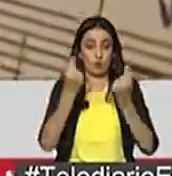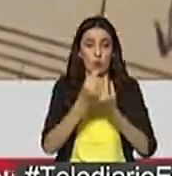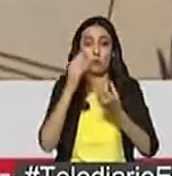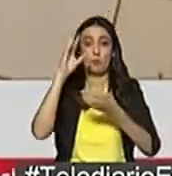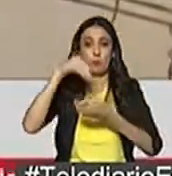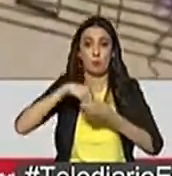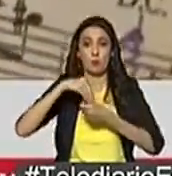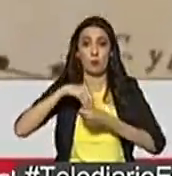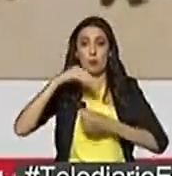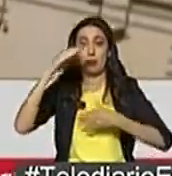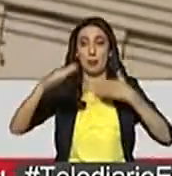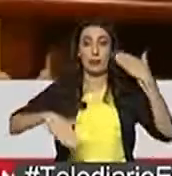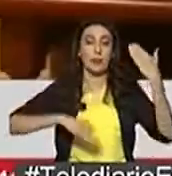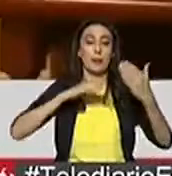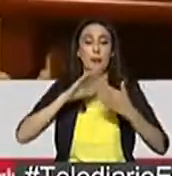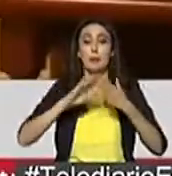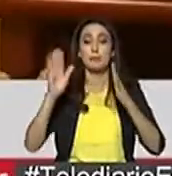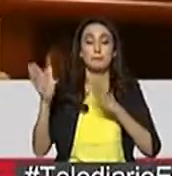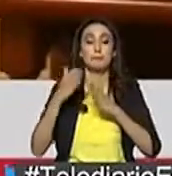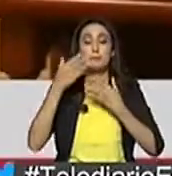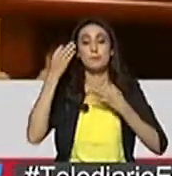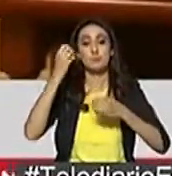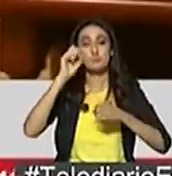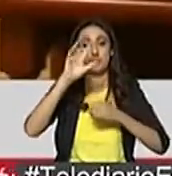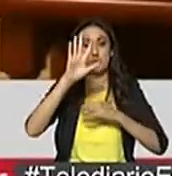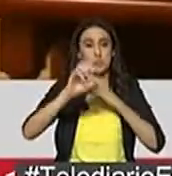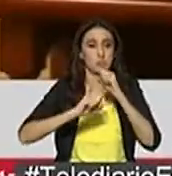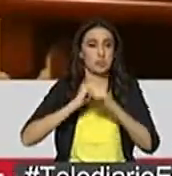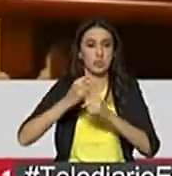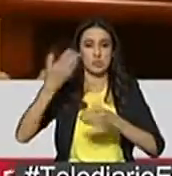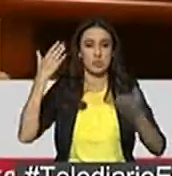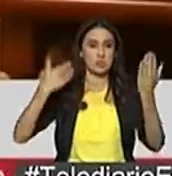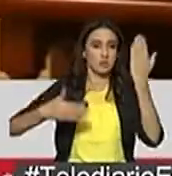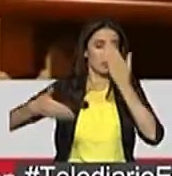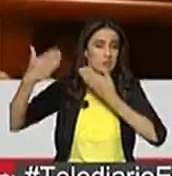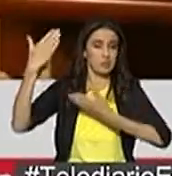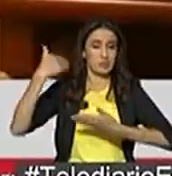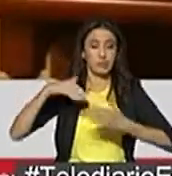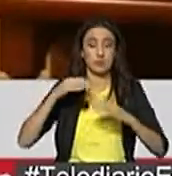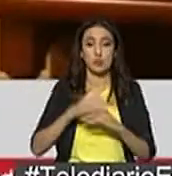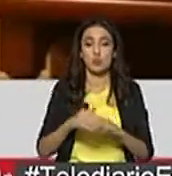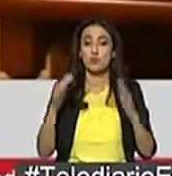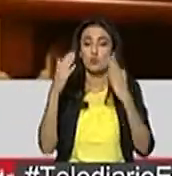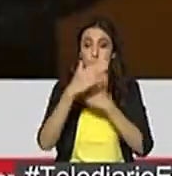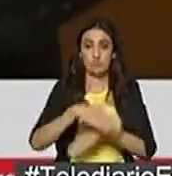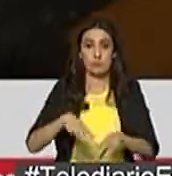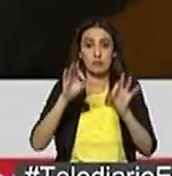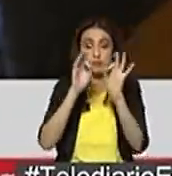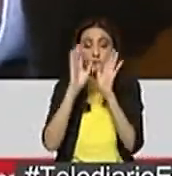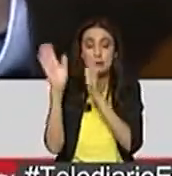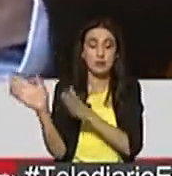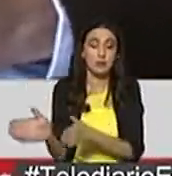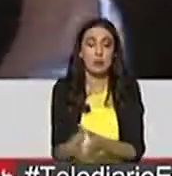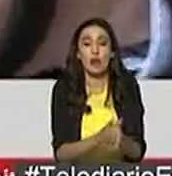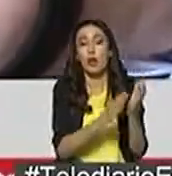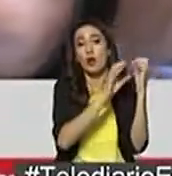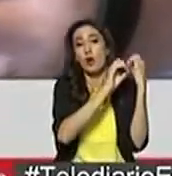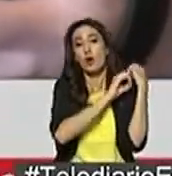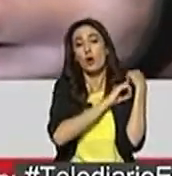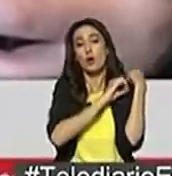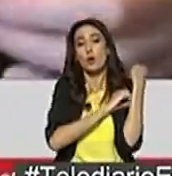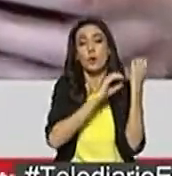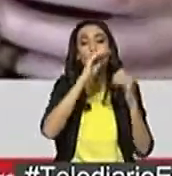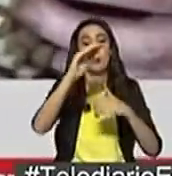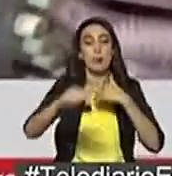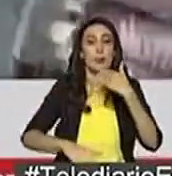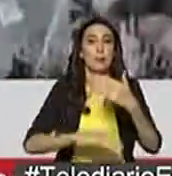las épocas de los años 50 del siglo pasado, era el instrumento de los obligatorios de las casas.